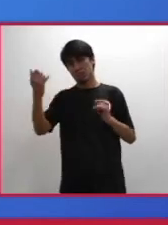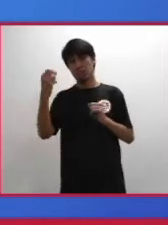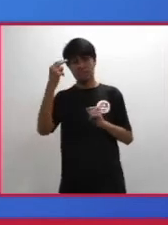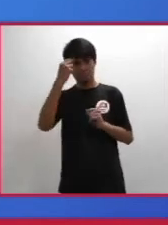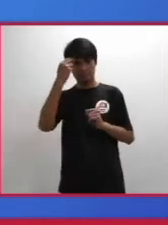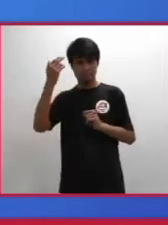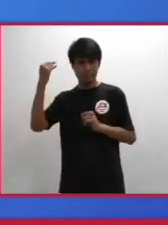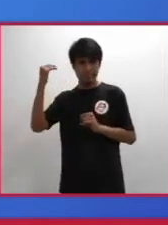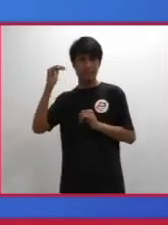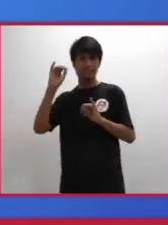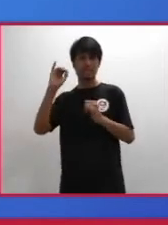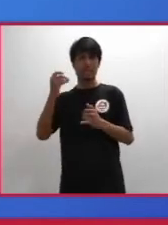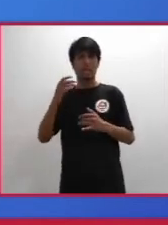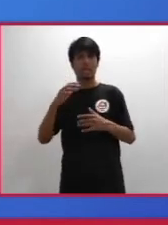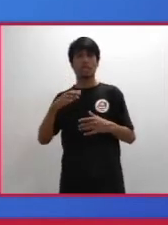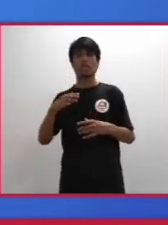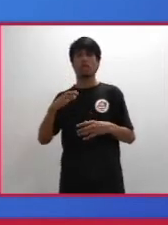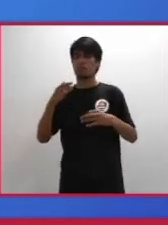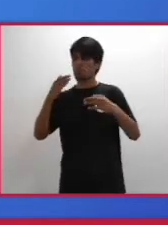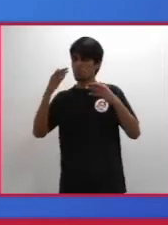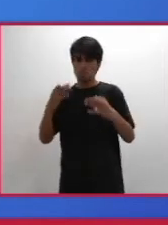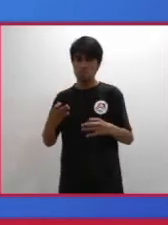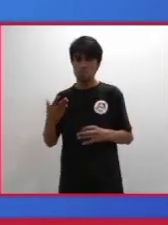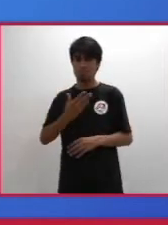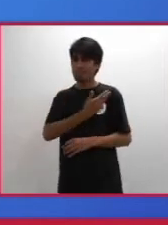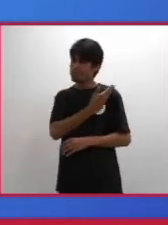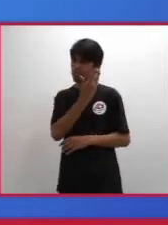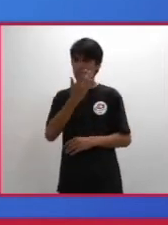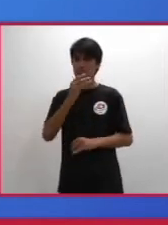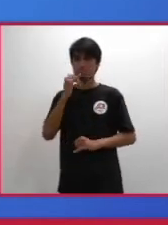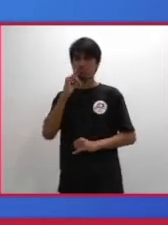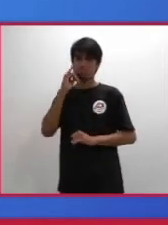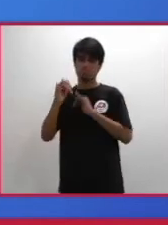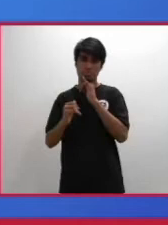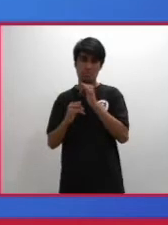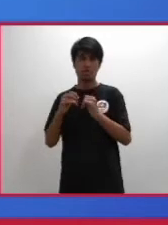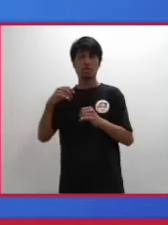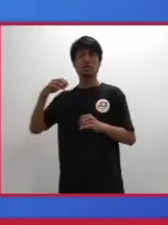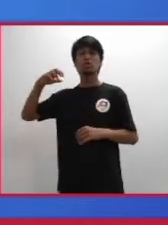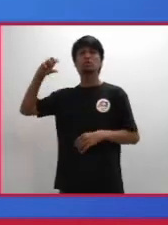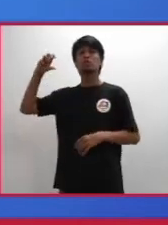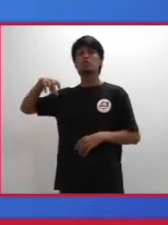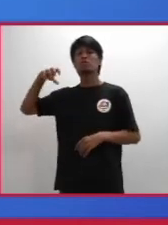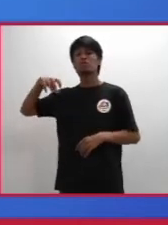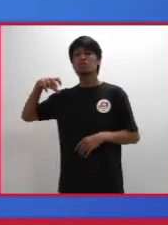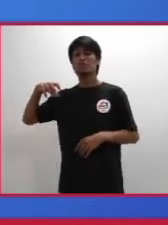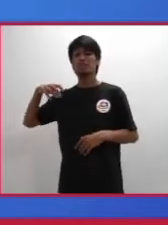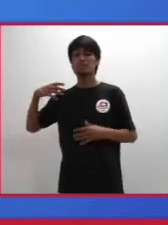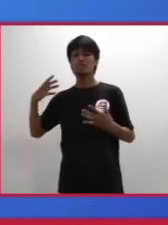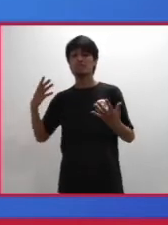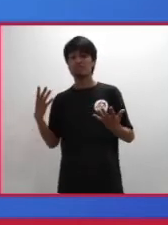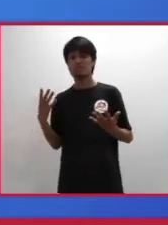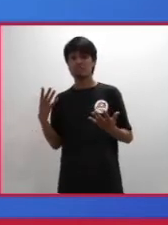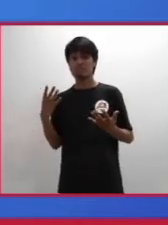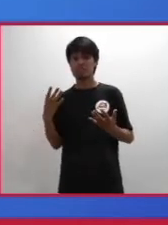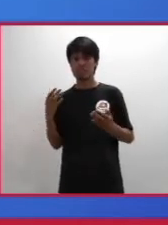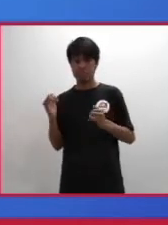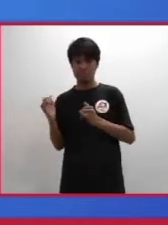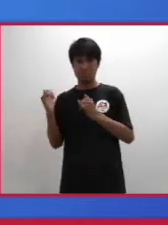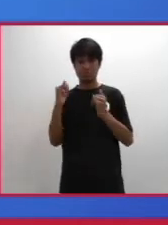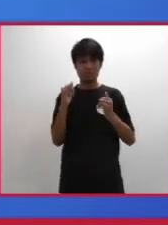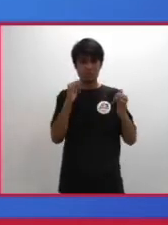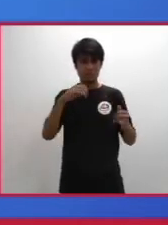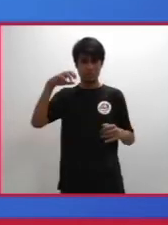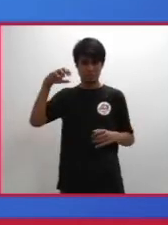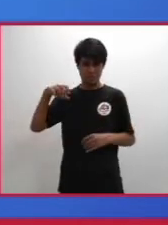o situaciones que se dieron de casos reales, ¿verdad? Que cuando llueve, cuando son varios días de